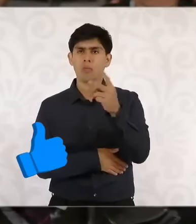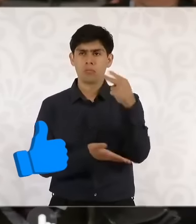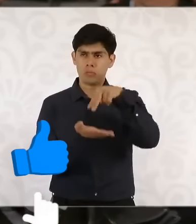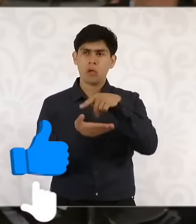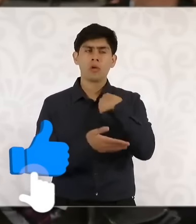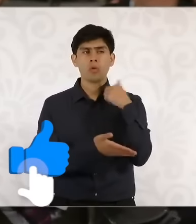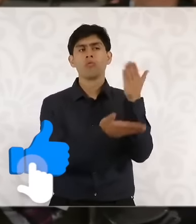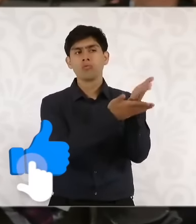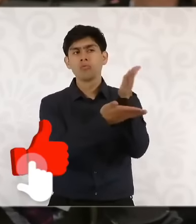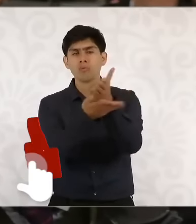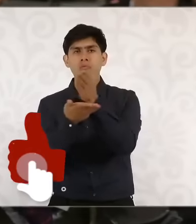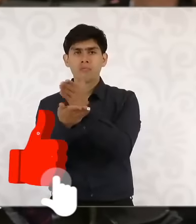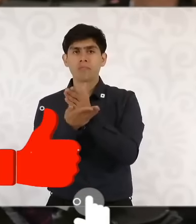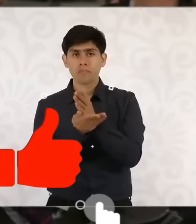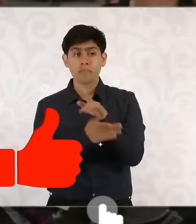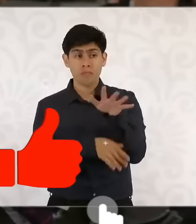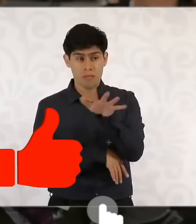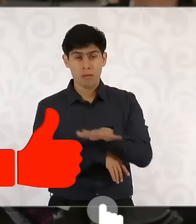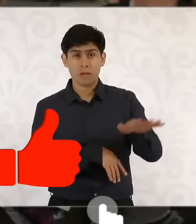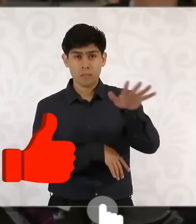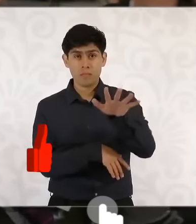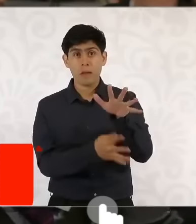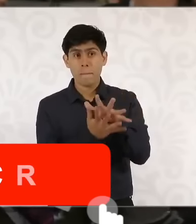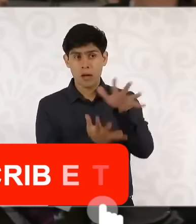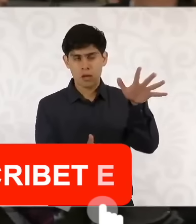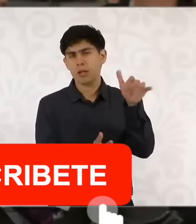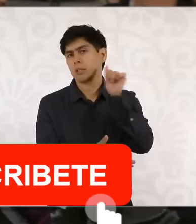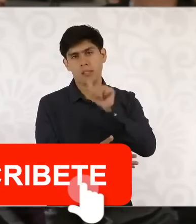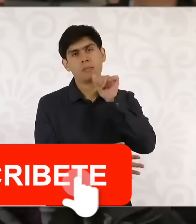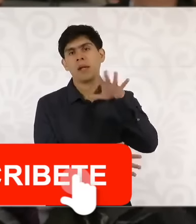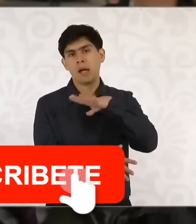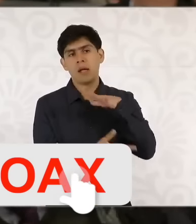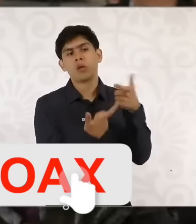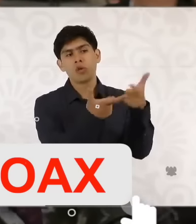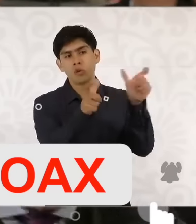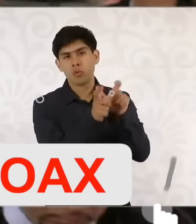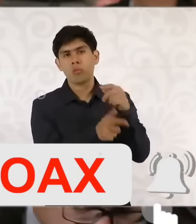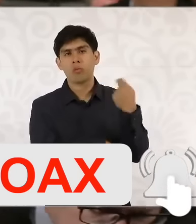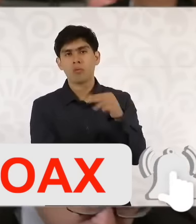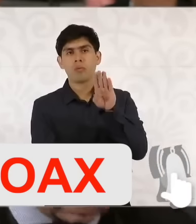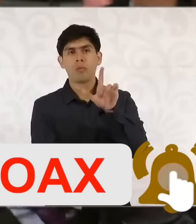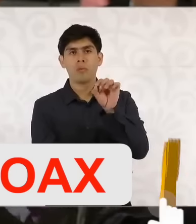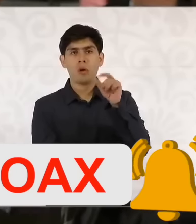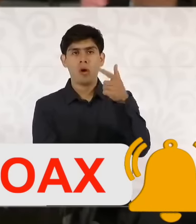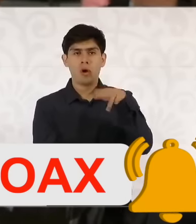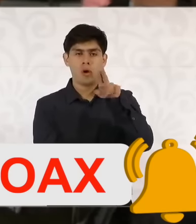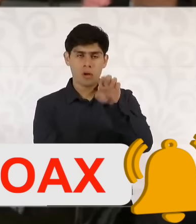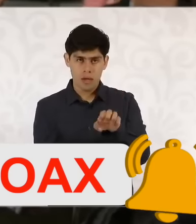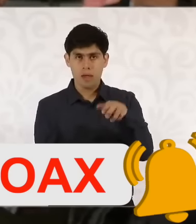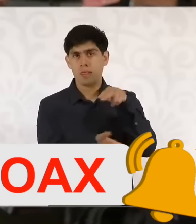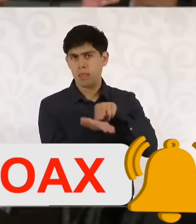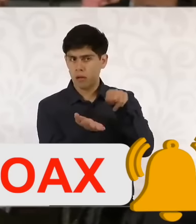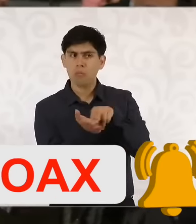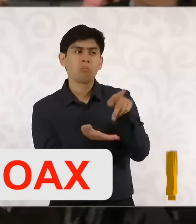En muchas de ellas, pues sí ha estado, en la mayoría, el bloque negro presente, tanto en las marchas